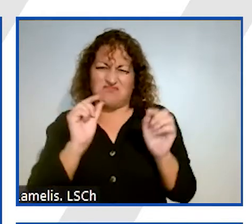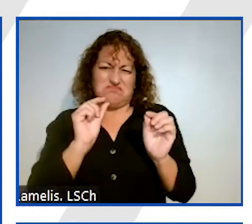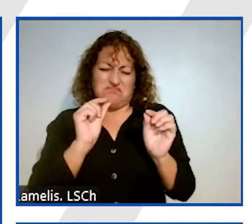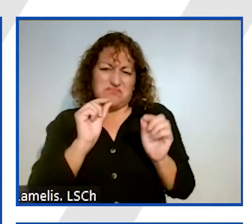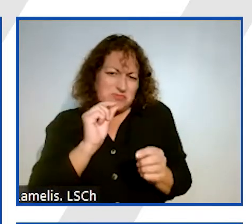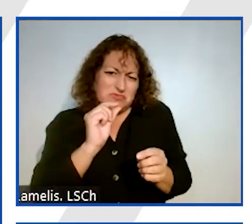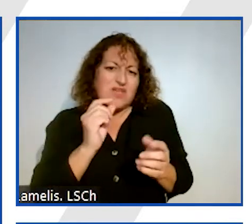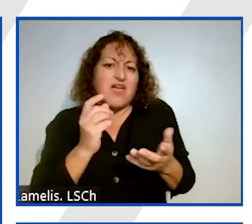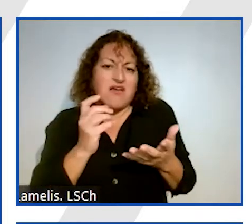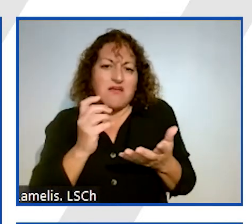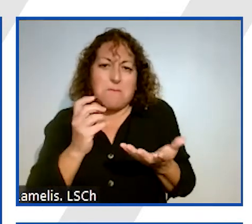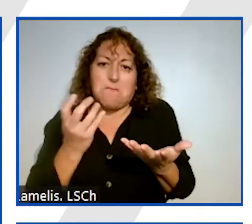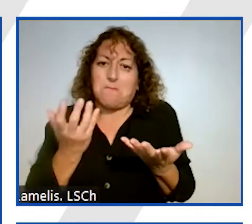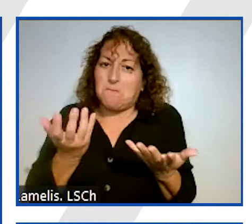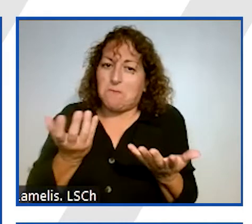de